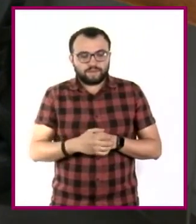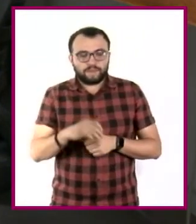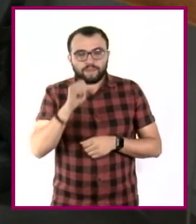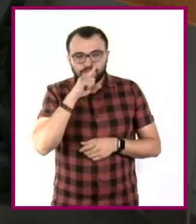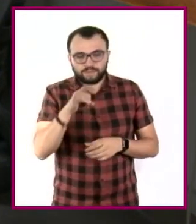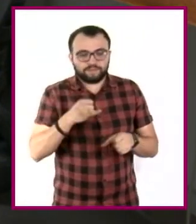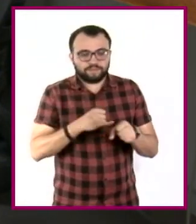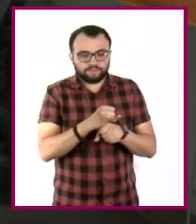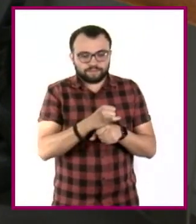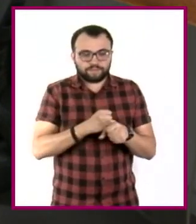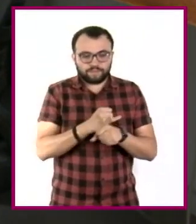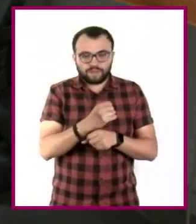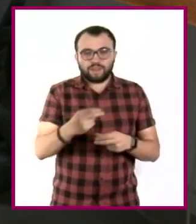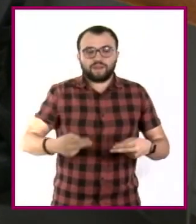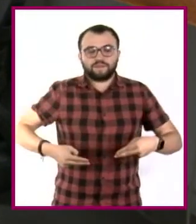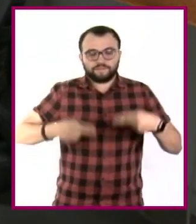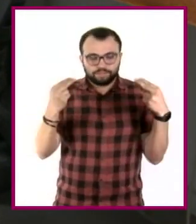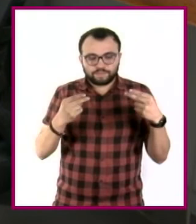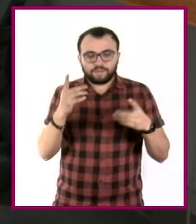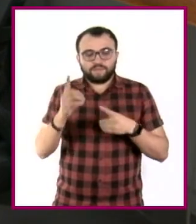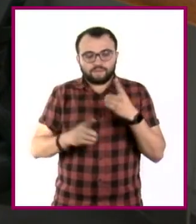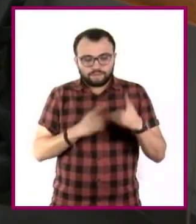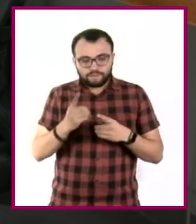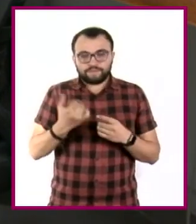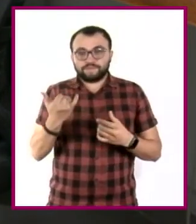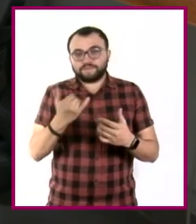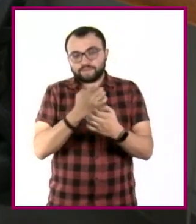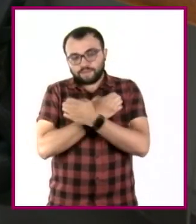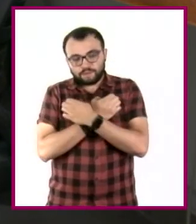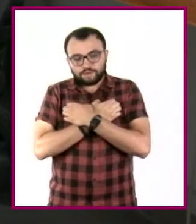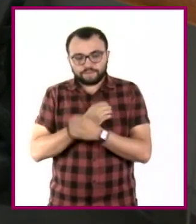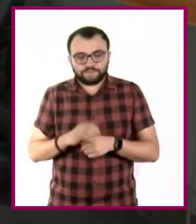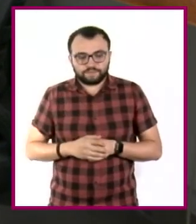de la investigación, los negocios, los deportes y la educación.